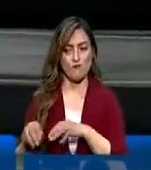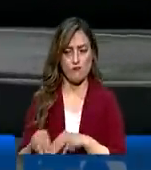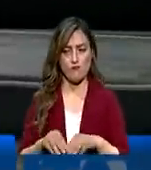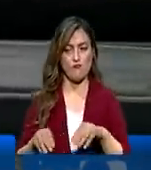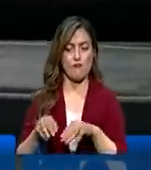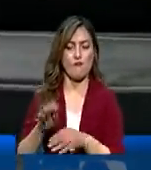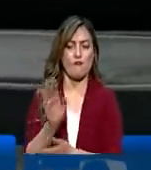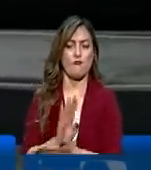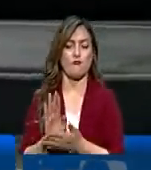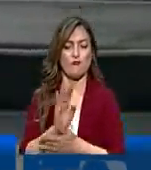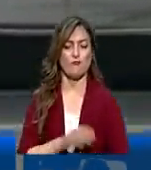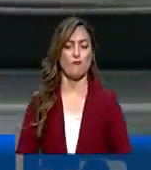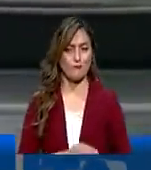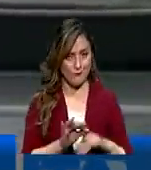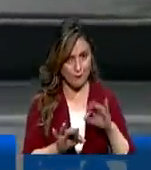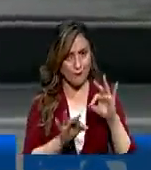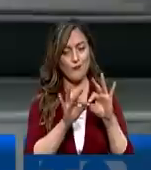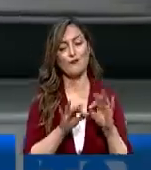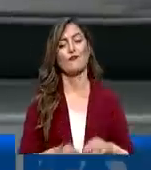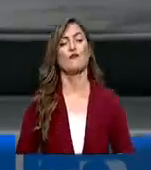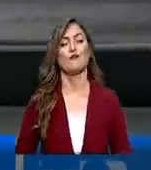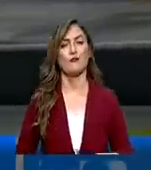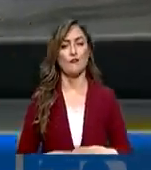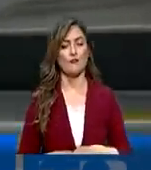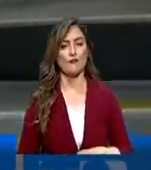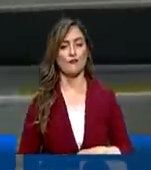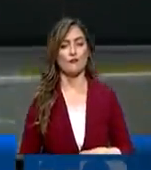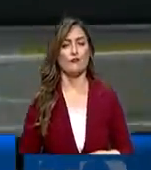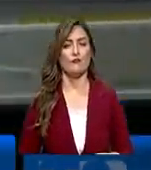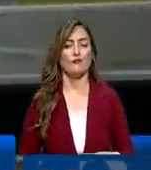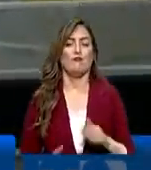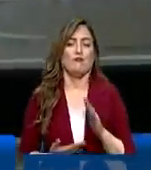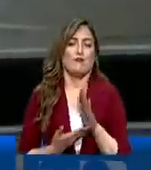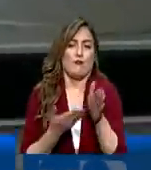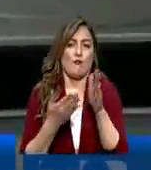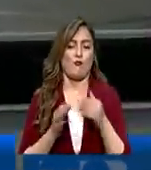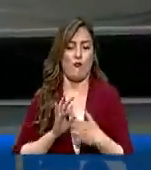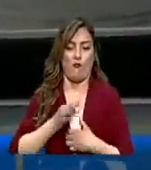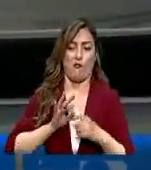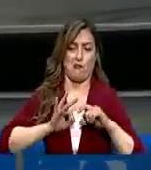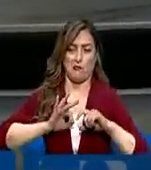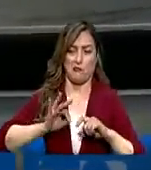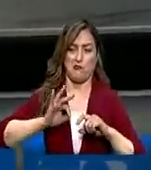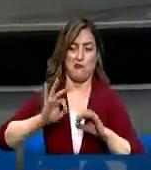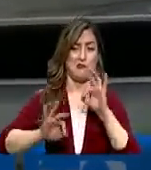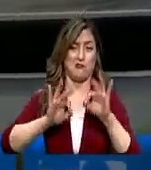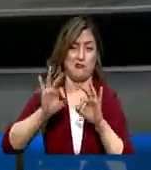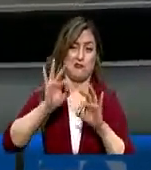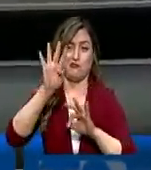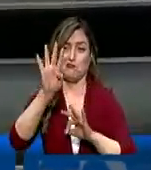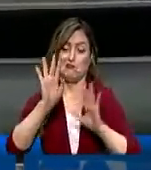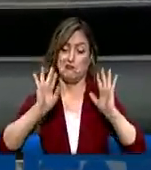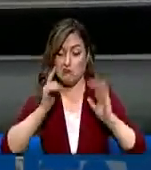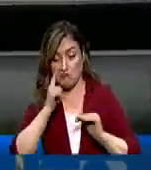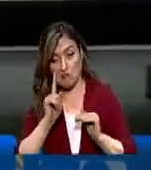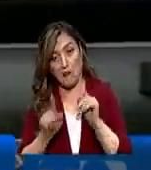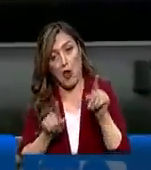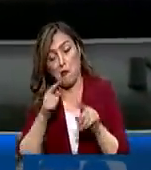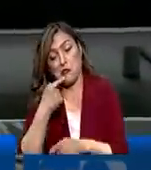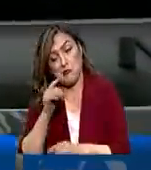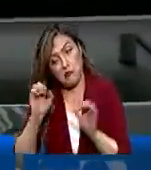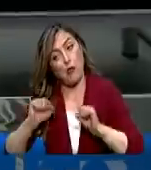a los barrios. Perfecto. En caso de que sea necesario, de que se diera un nuevo pico, una cuarta ola, como han dicho algunos